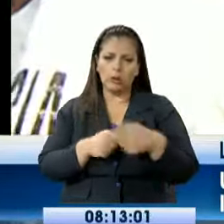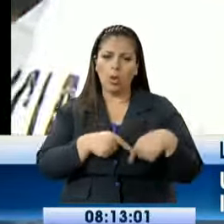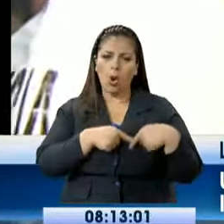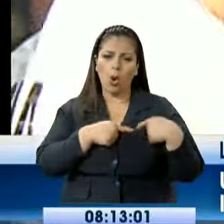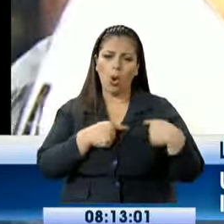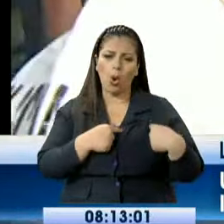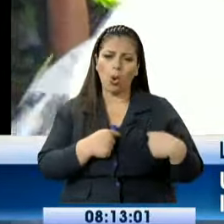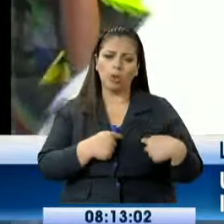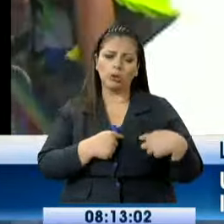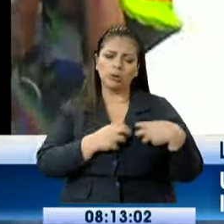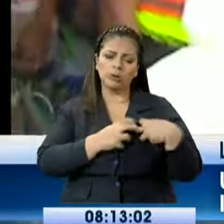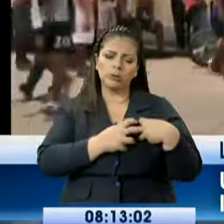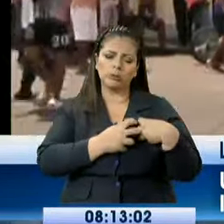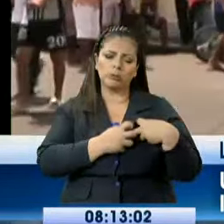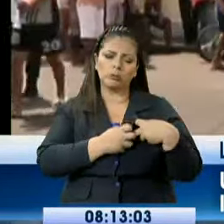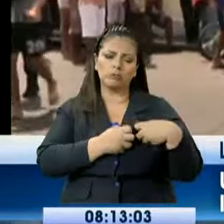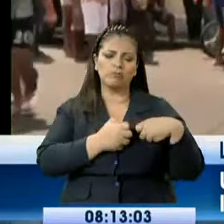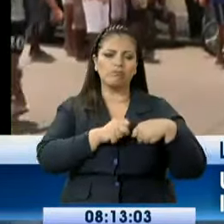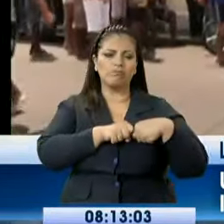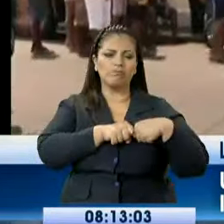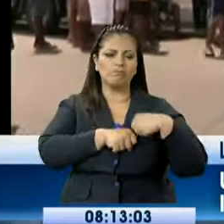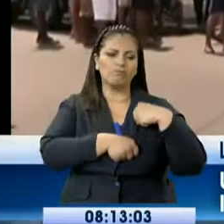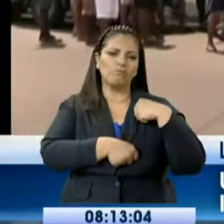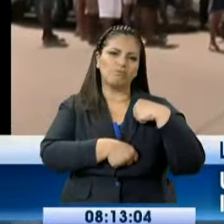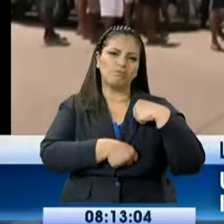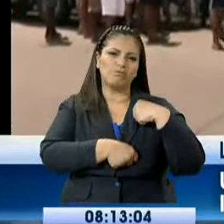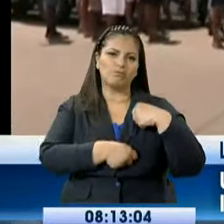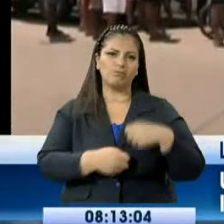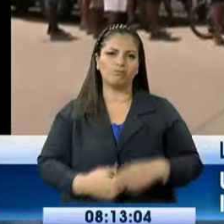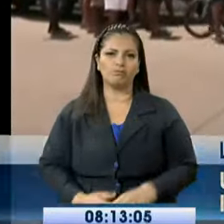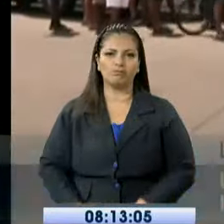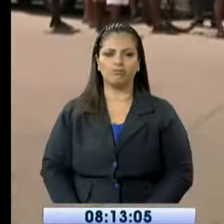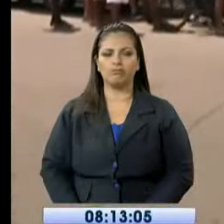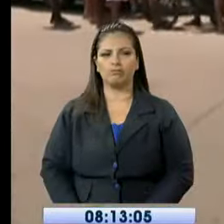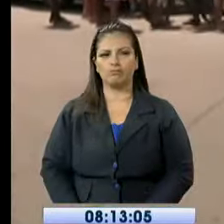roto que no pudo recuperarse. Informó Enrique Muñoz.